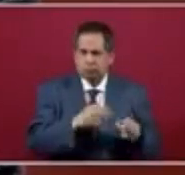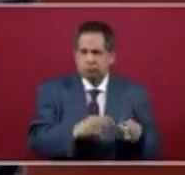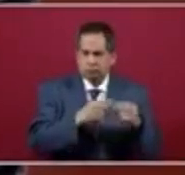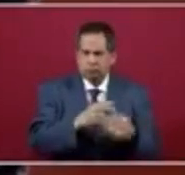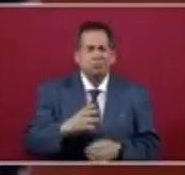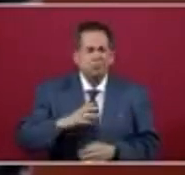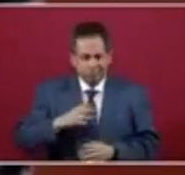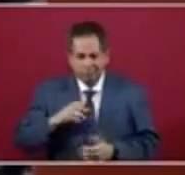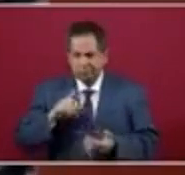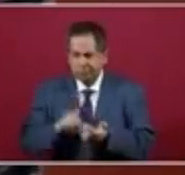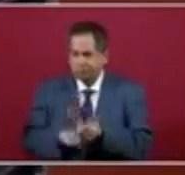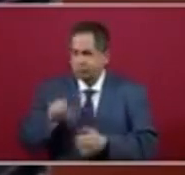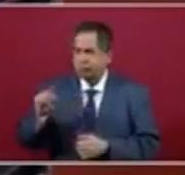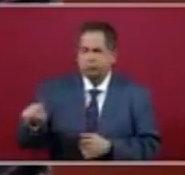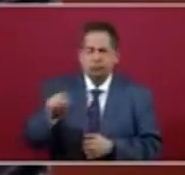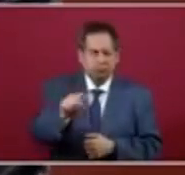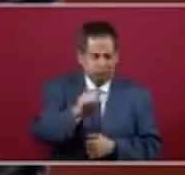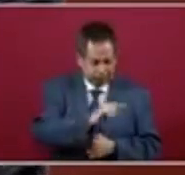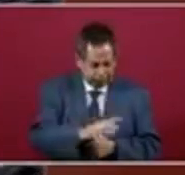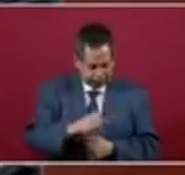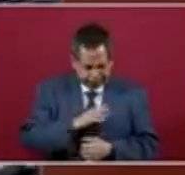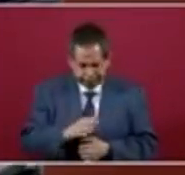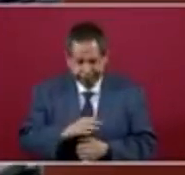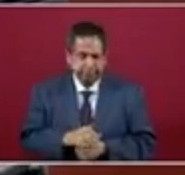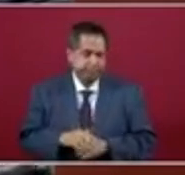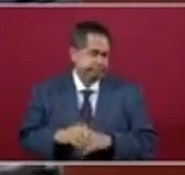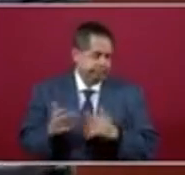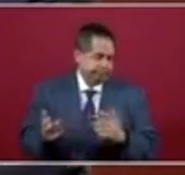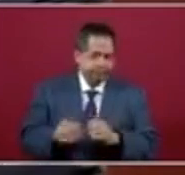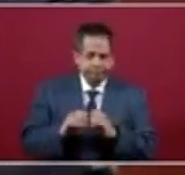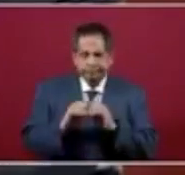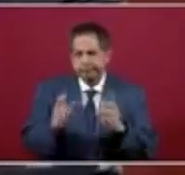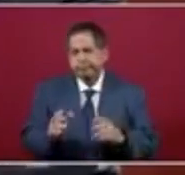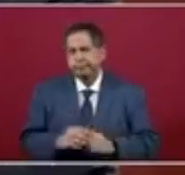general. Desde luego no dejan de haber